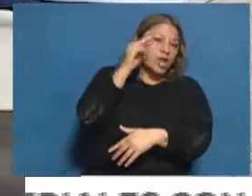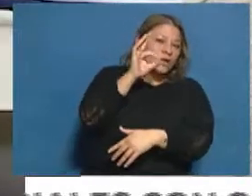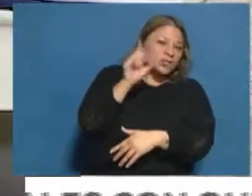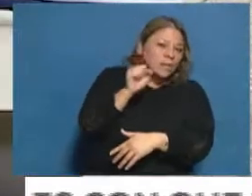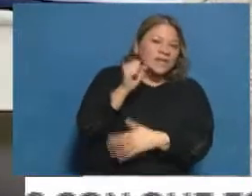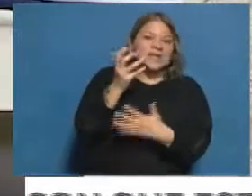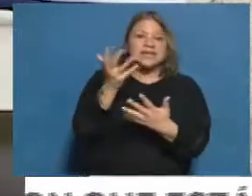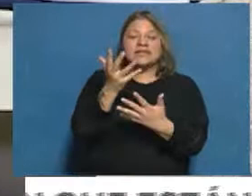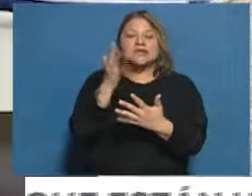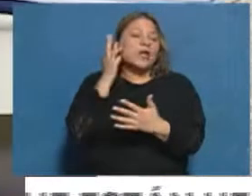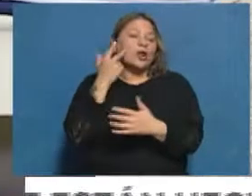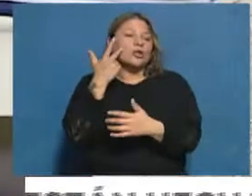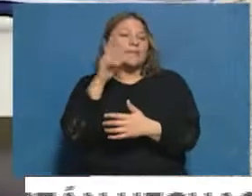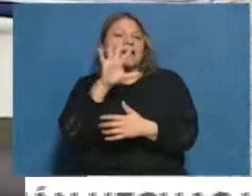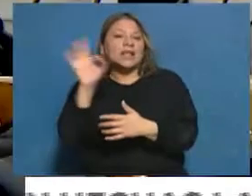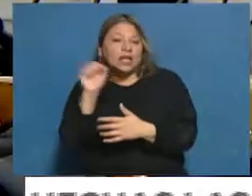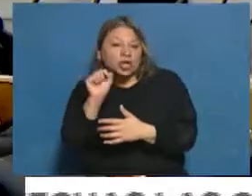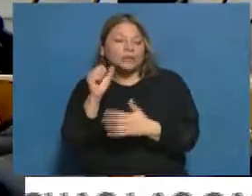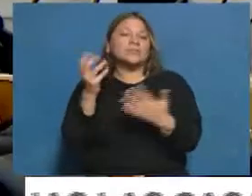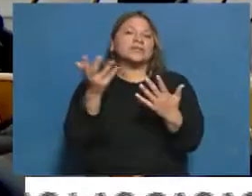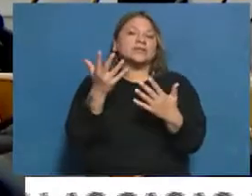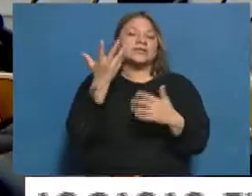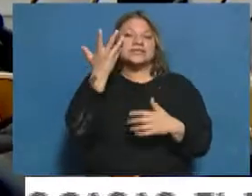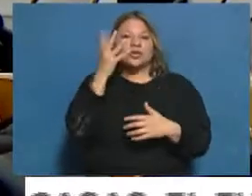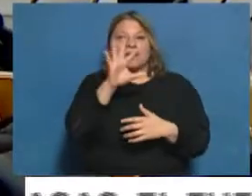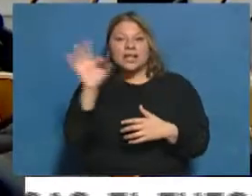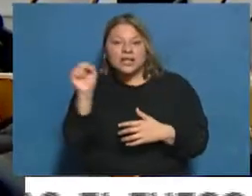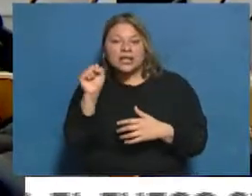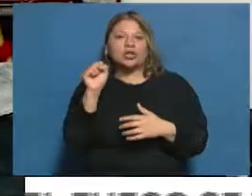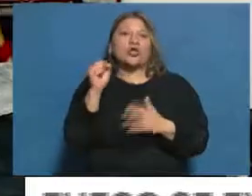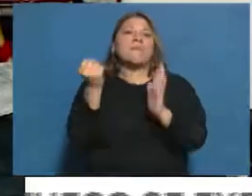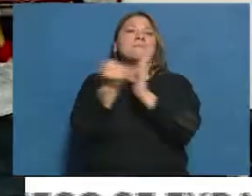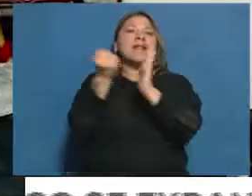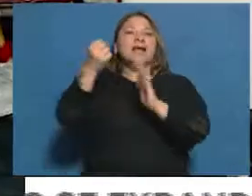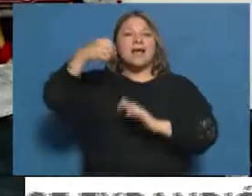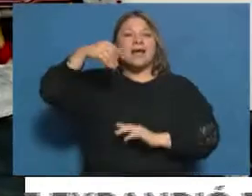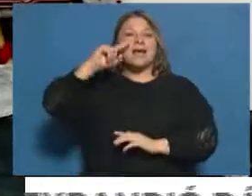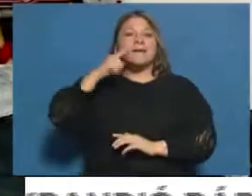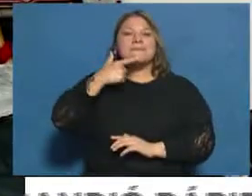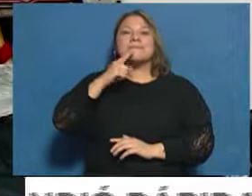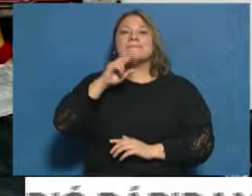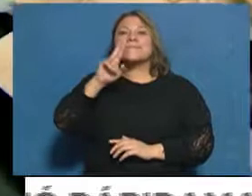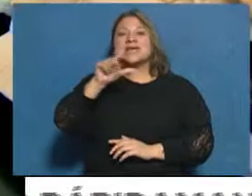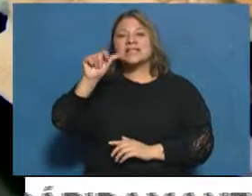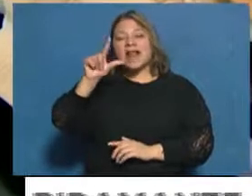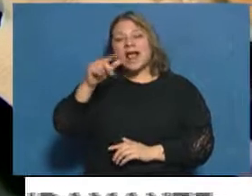2.900, tenés algo en 3.500, 5.500, algo en lo que es la marca Mistral, 7.500,